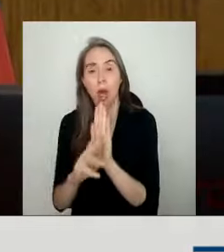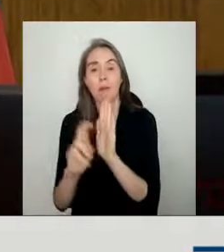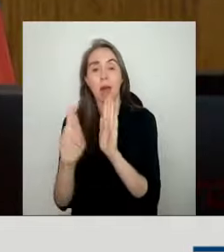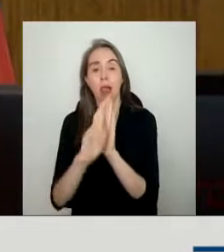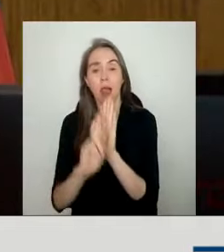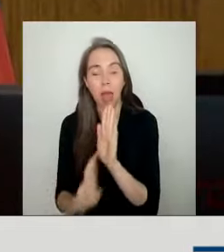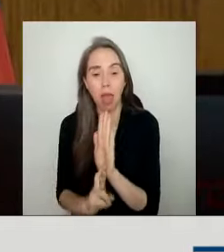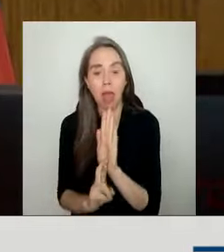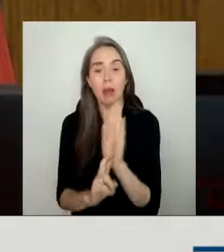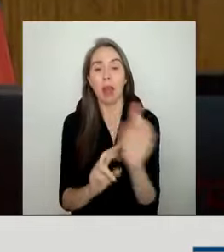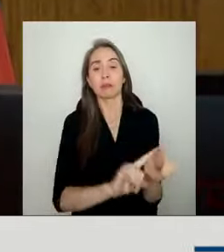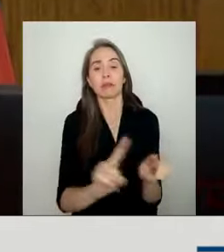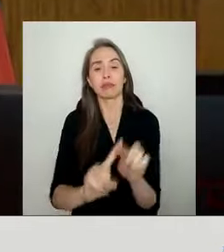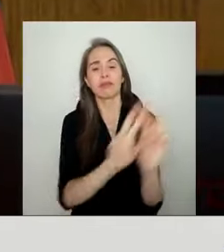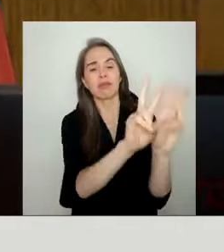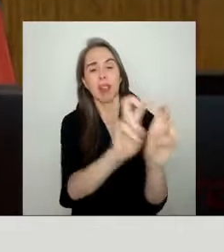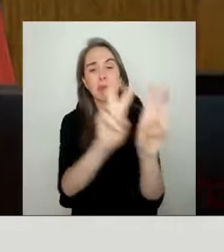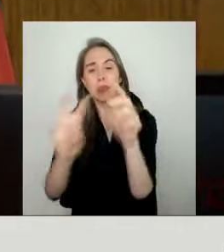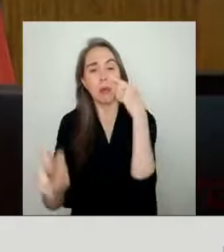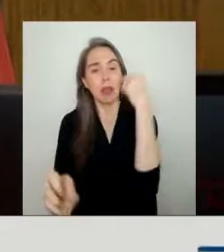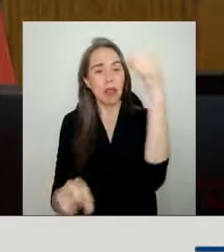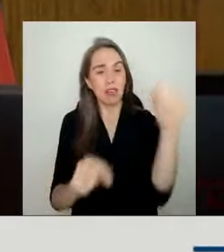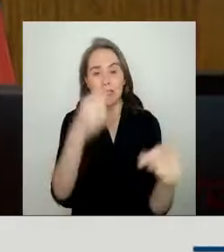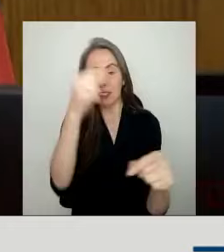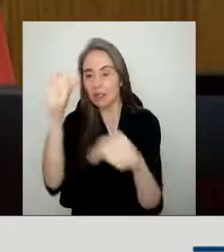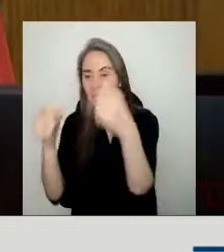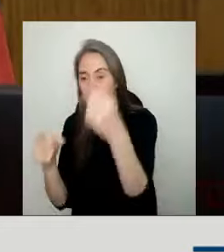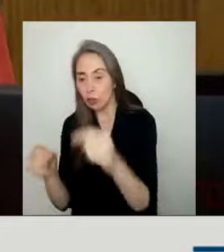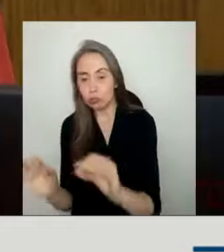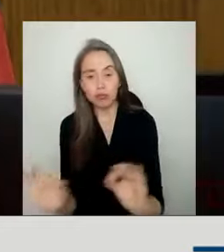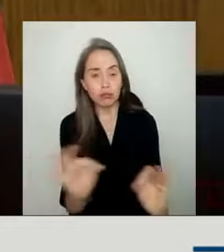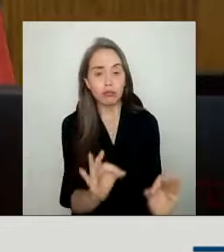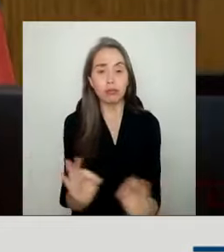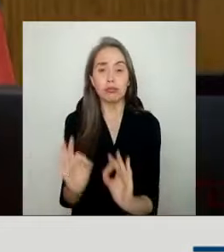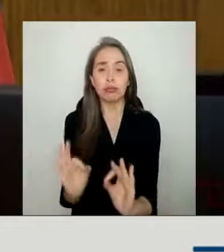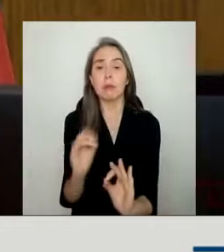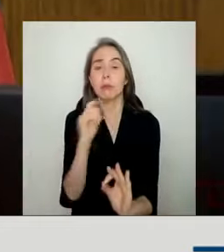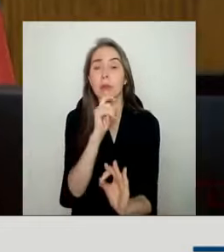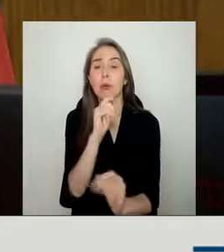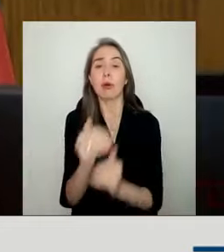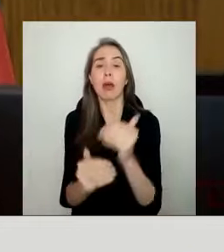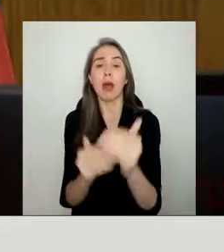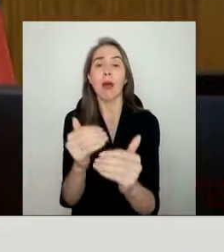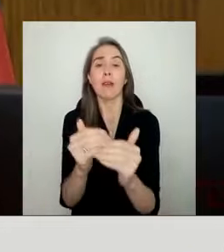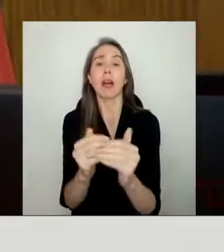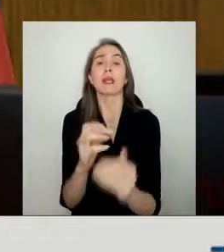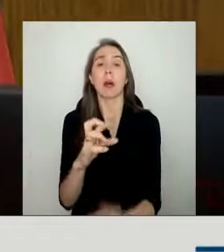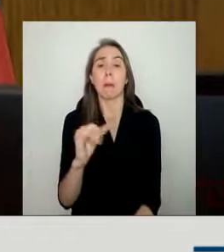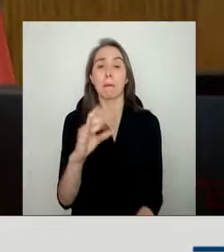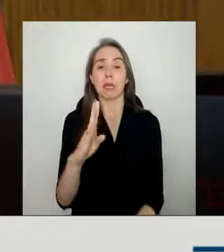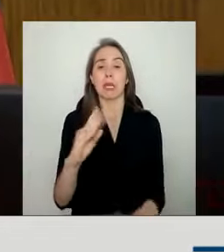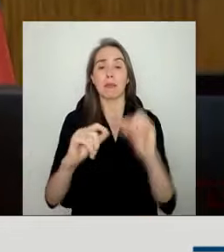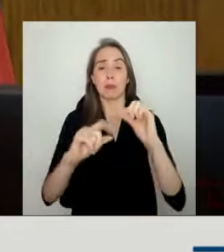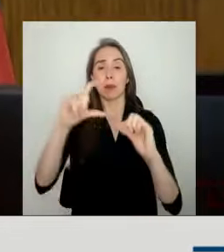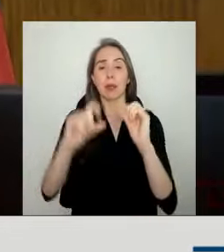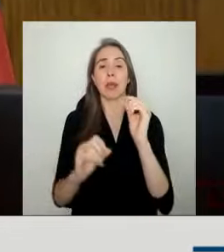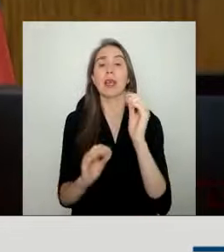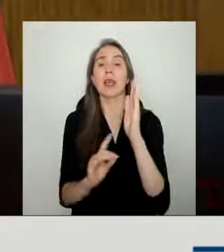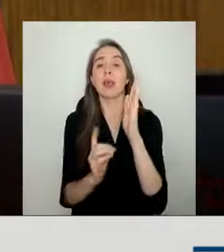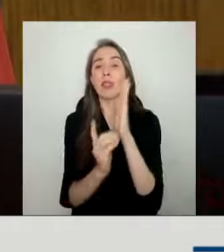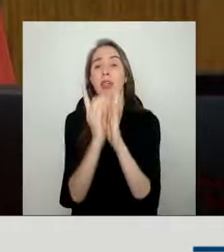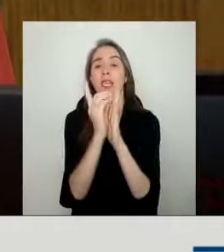diversas materias y que de esta manera podamos por ejemplo avanzar en cifras de crecimiento económico que sean un poco más ambiciosas y más